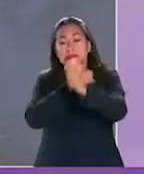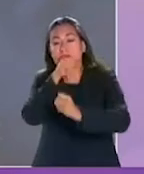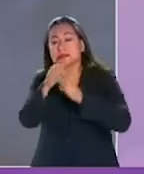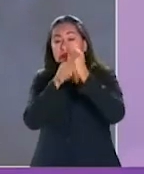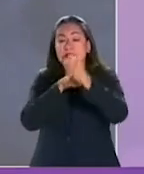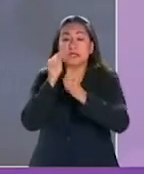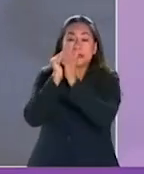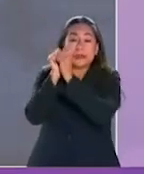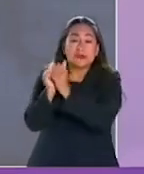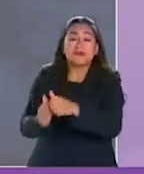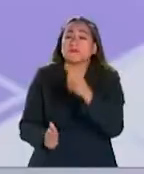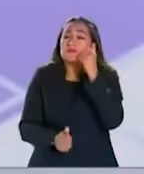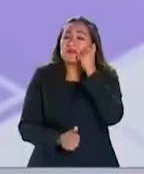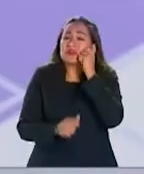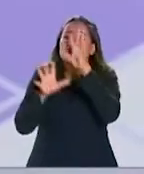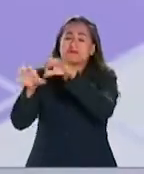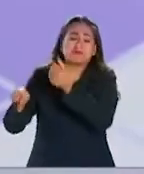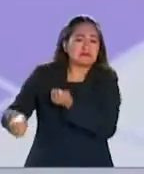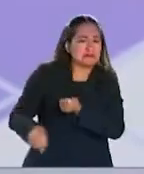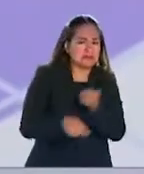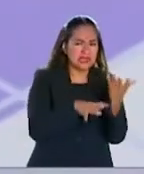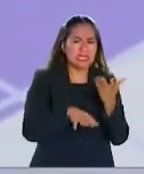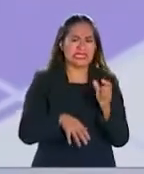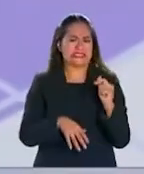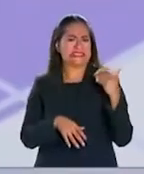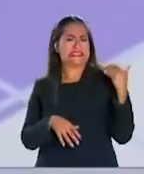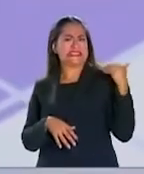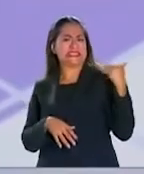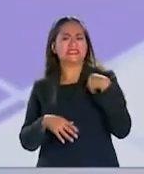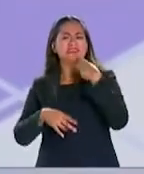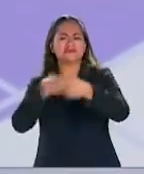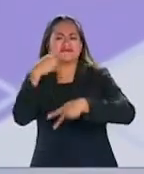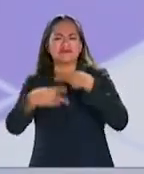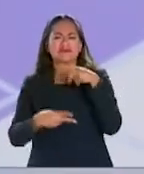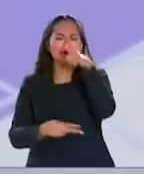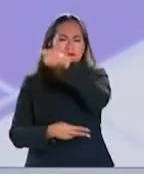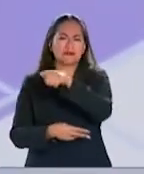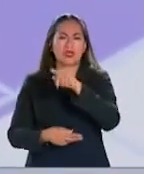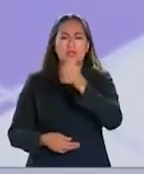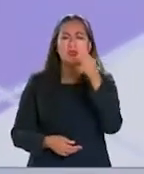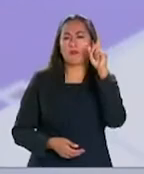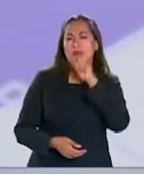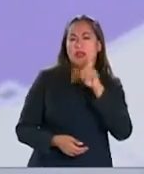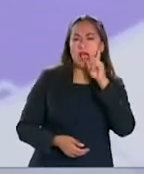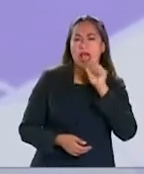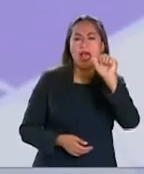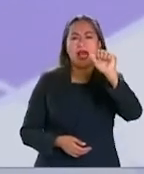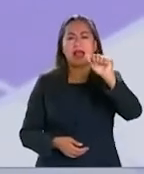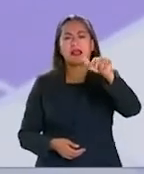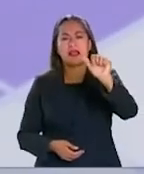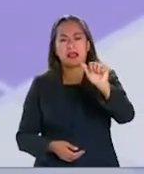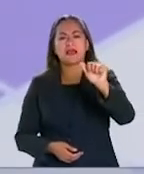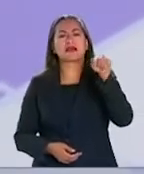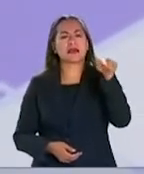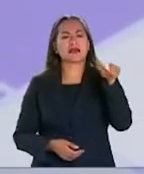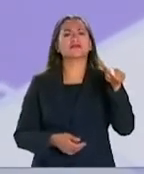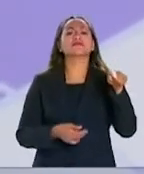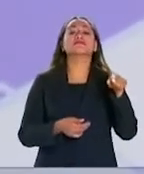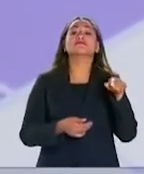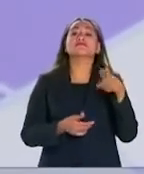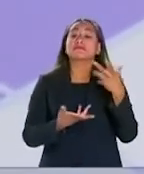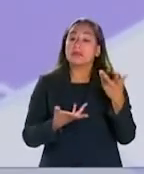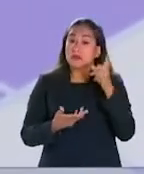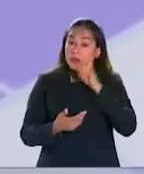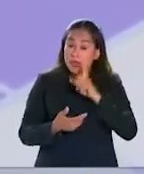migrantes. Ofreció que para defender a migrantes duplicará recursos a los consulados, una iniciativa integral para que quienes